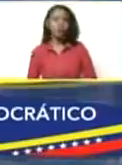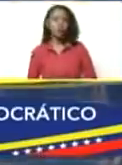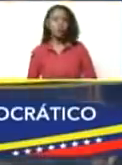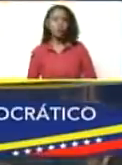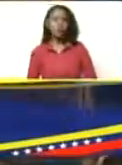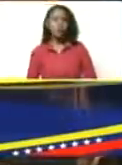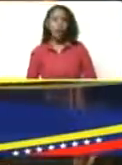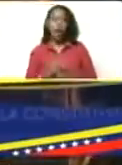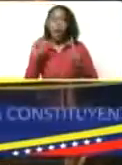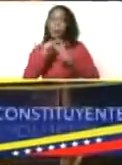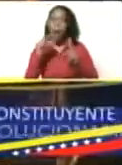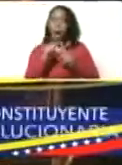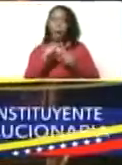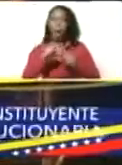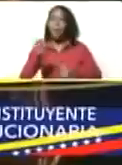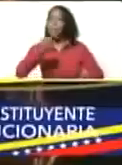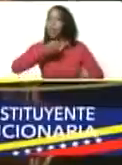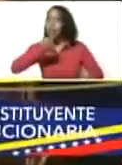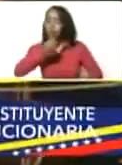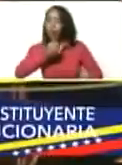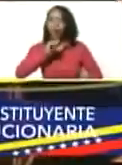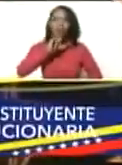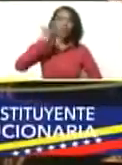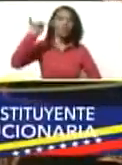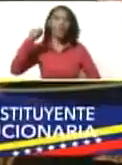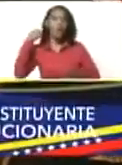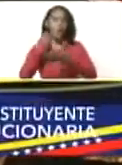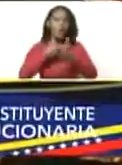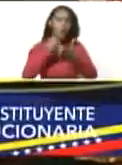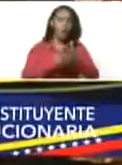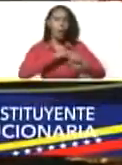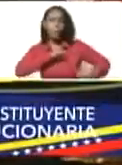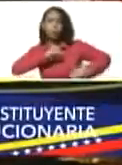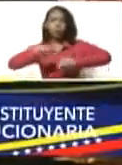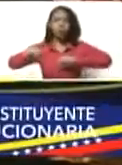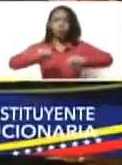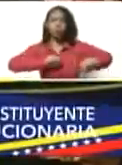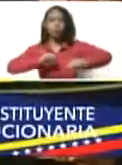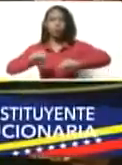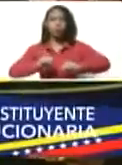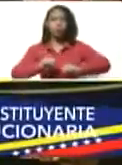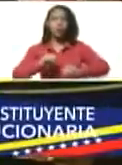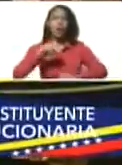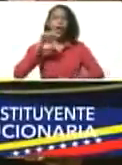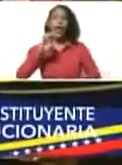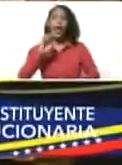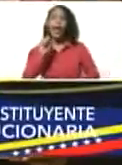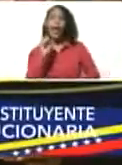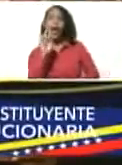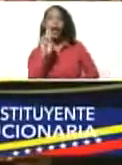en la palabra, en el periodismo, en la denuncia, en la lucha, en la movilización. Earle Herrera.